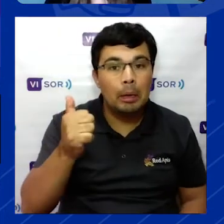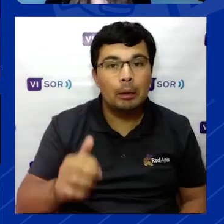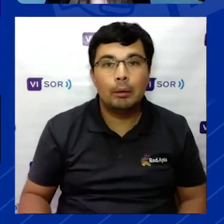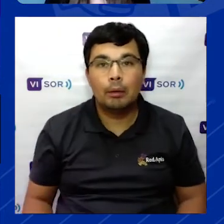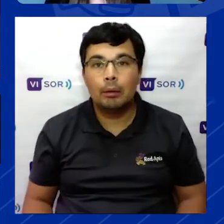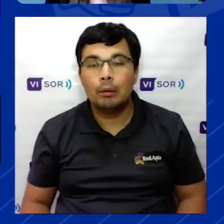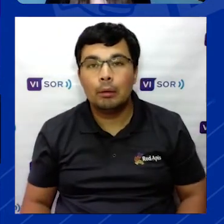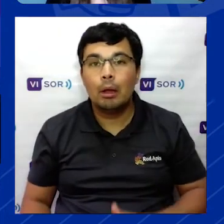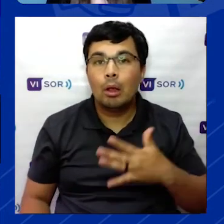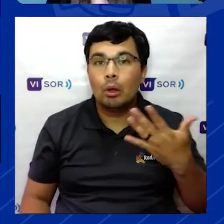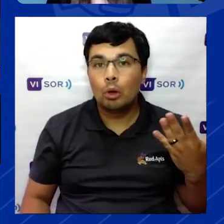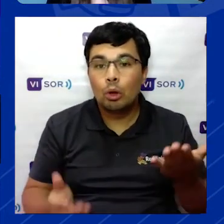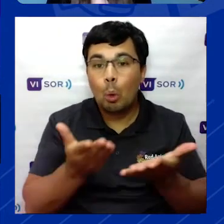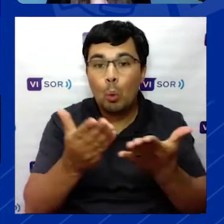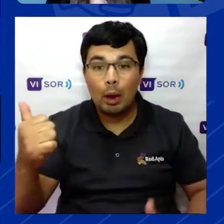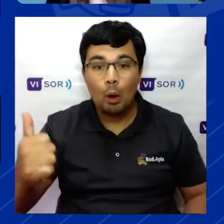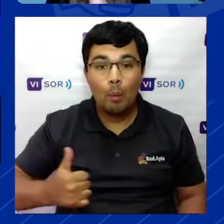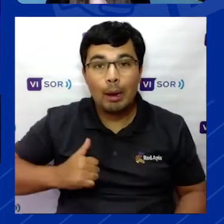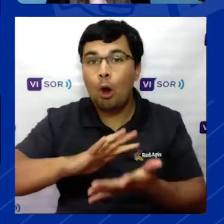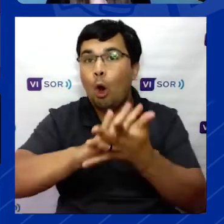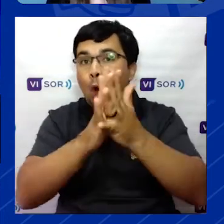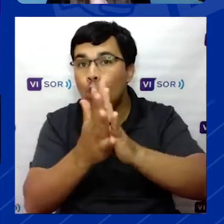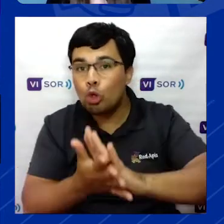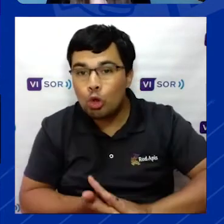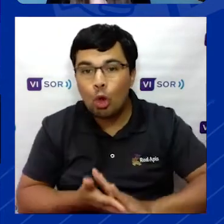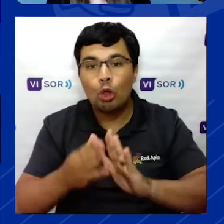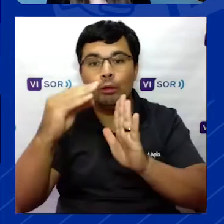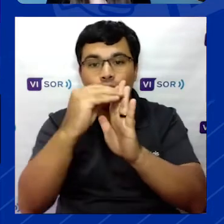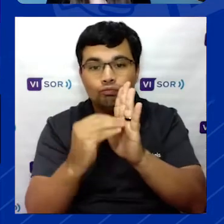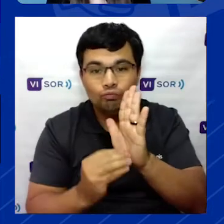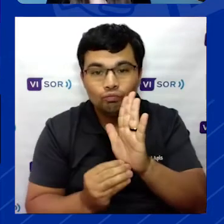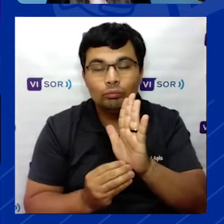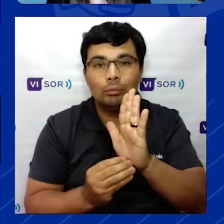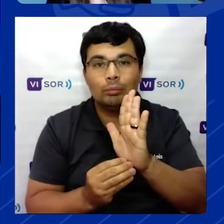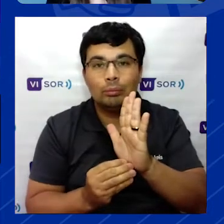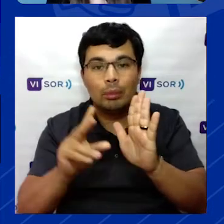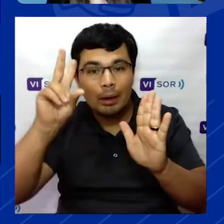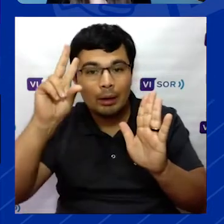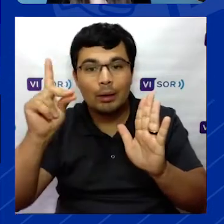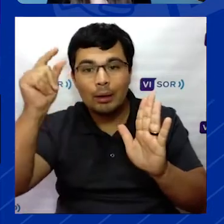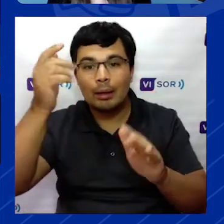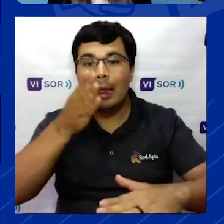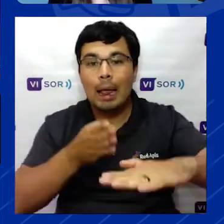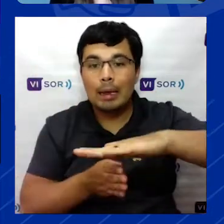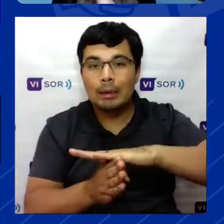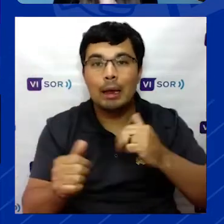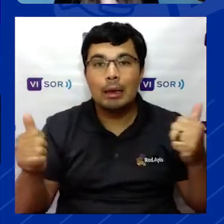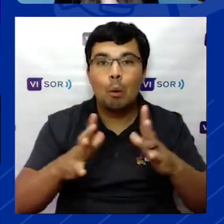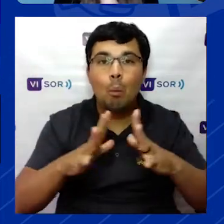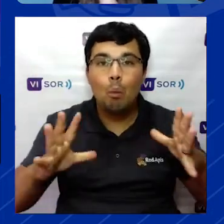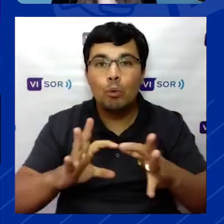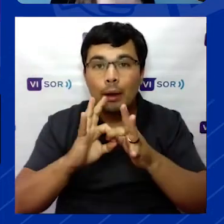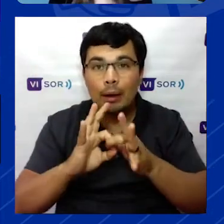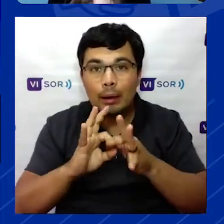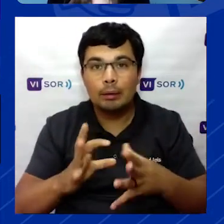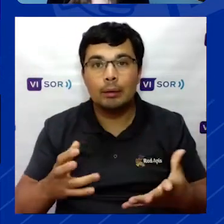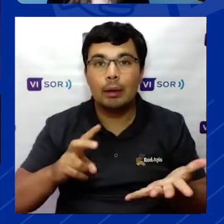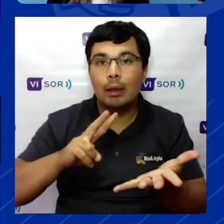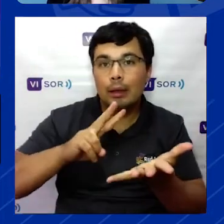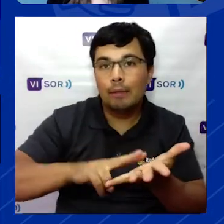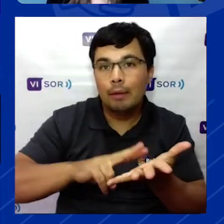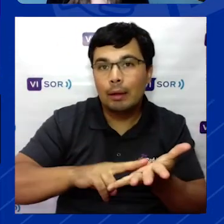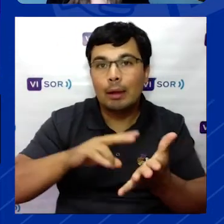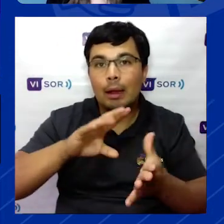efectivamente han cumplido con todos los criterios que se me ocurran de accesibilidad. Muchísimas gracias